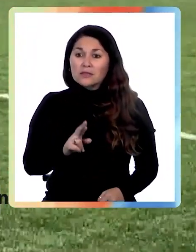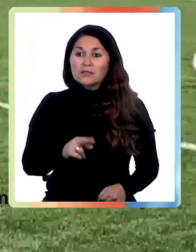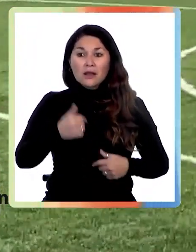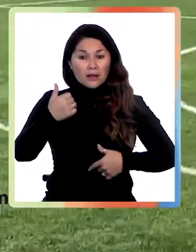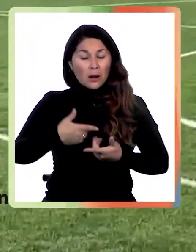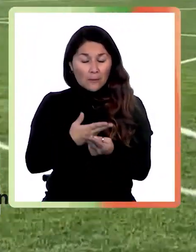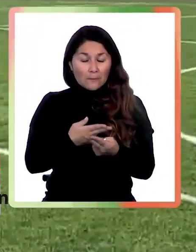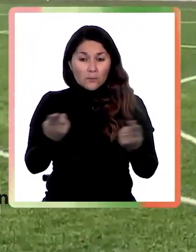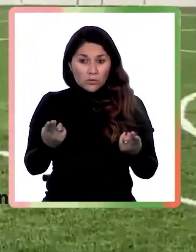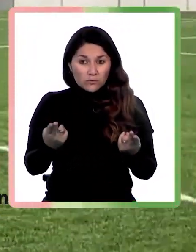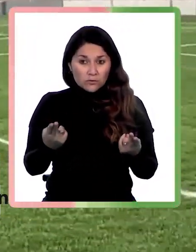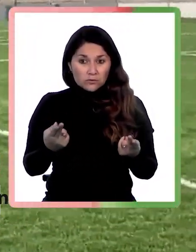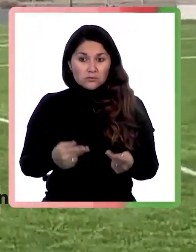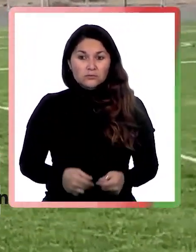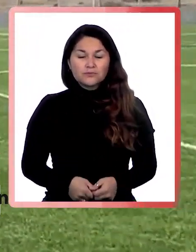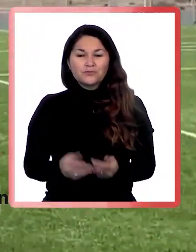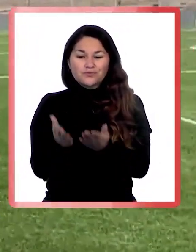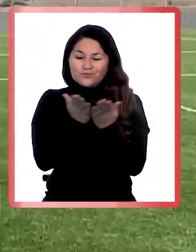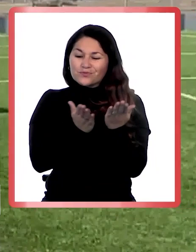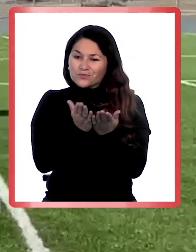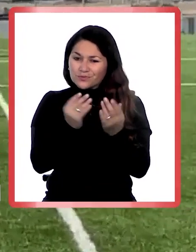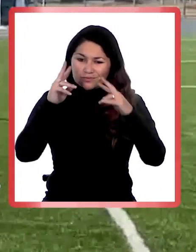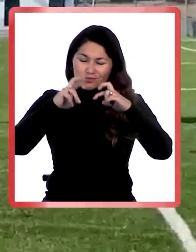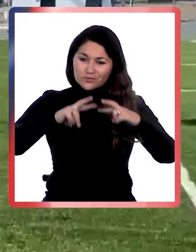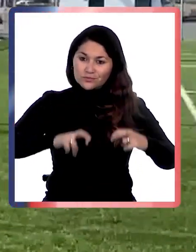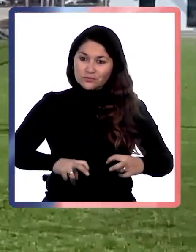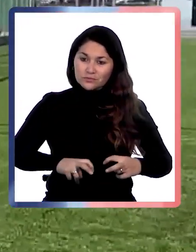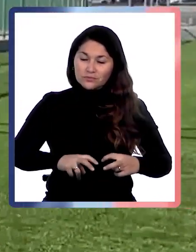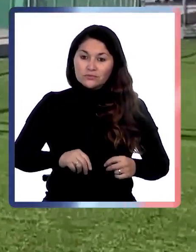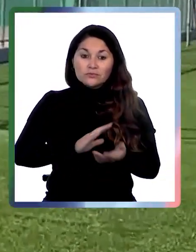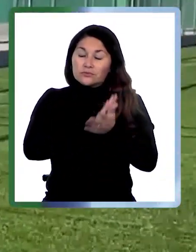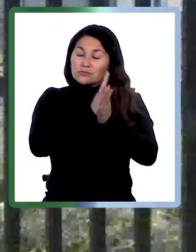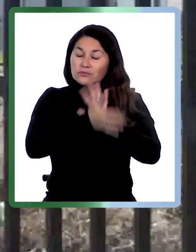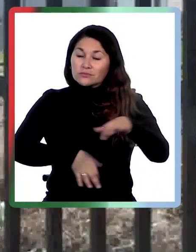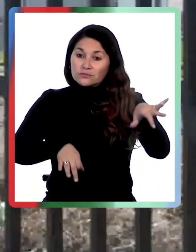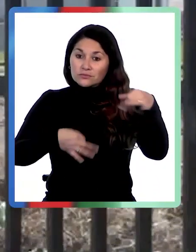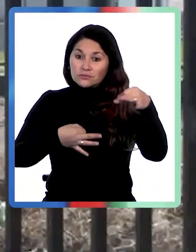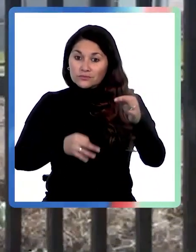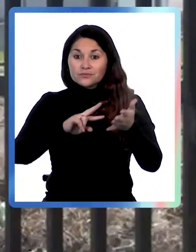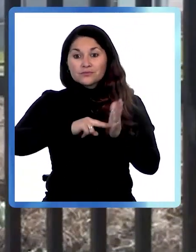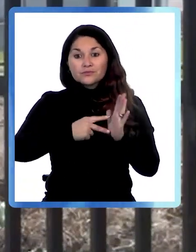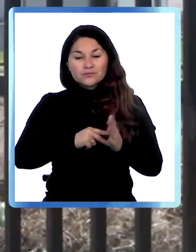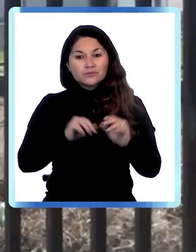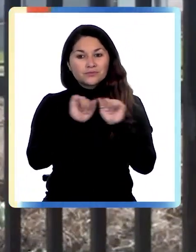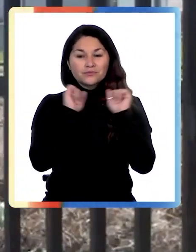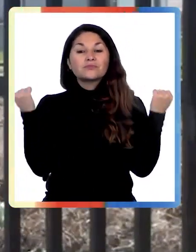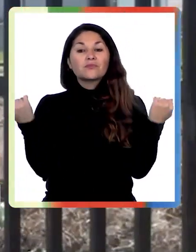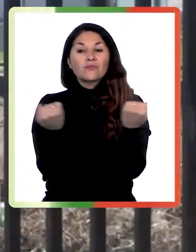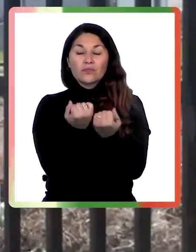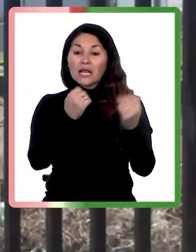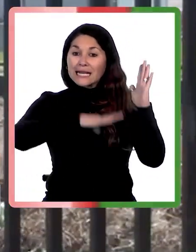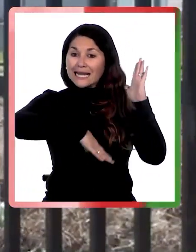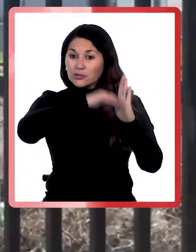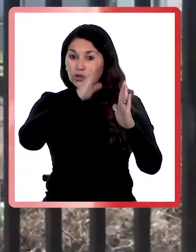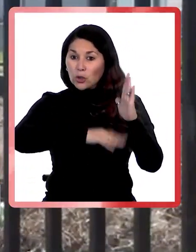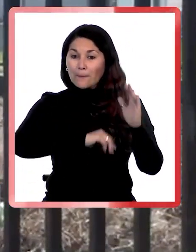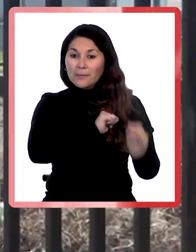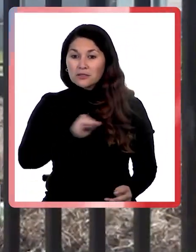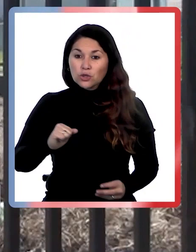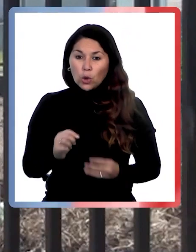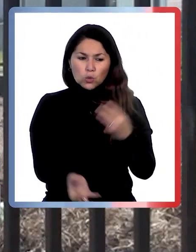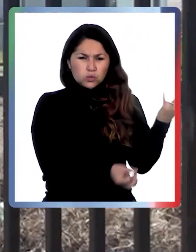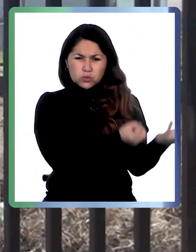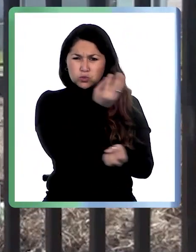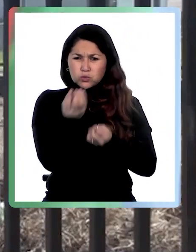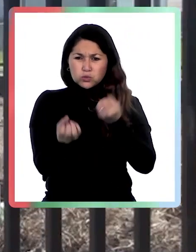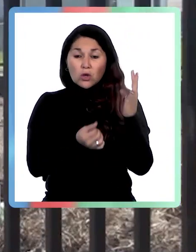públicas a las entidades responsables de los estudios del presupuesto toda esta documentación me dice a mí que el problema del estadio son las pinturas contra